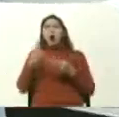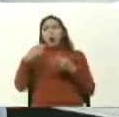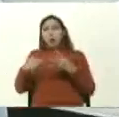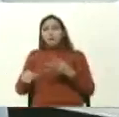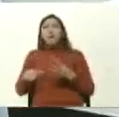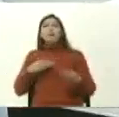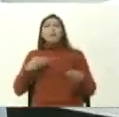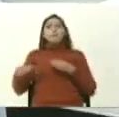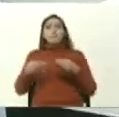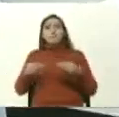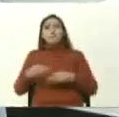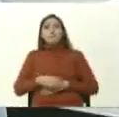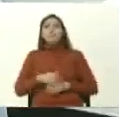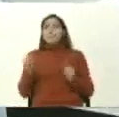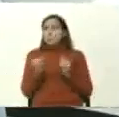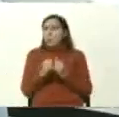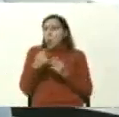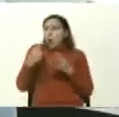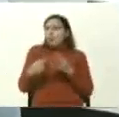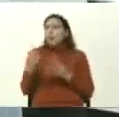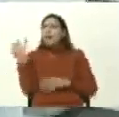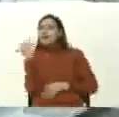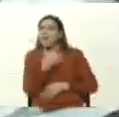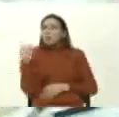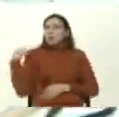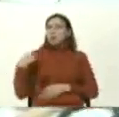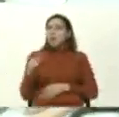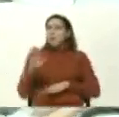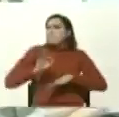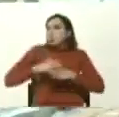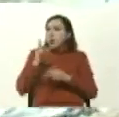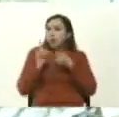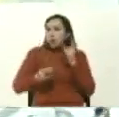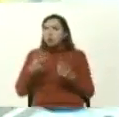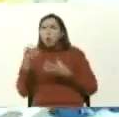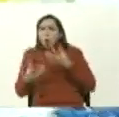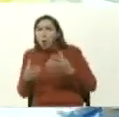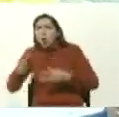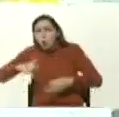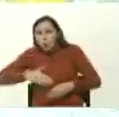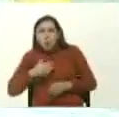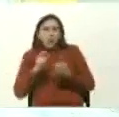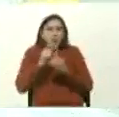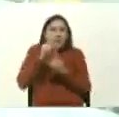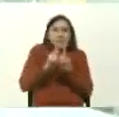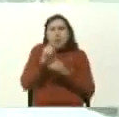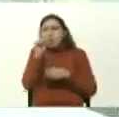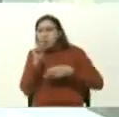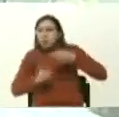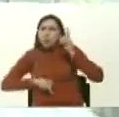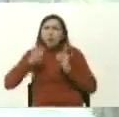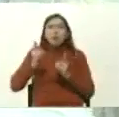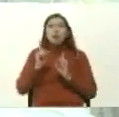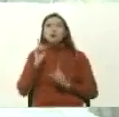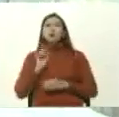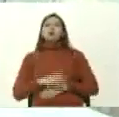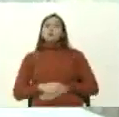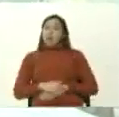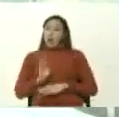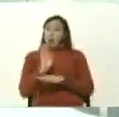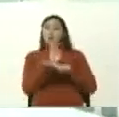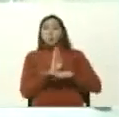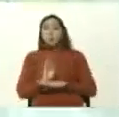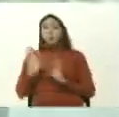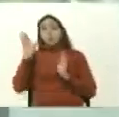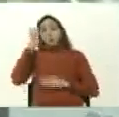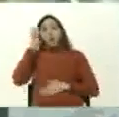porcelana, porque hay materiales de vidrio, porque algunos se pueden calentar y otros no, que hay que tomar las medidas de precaución también al momento